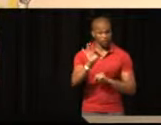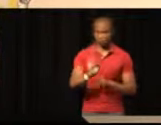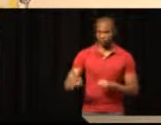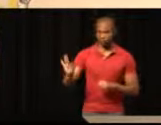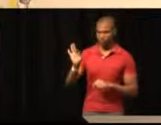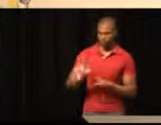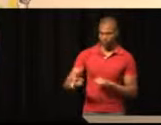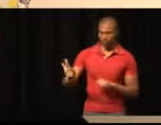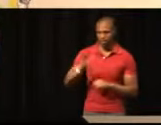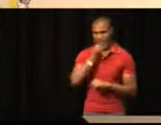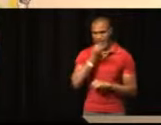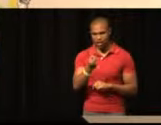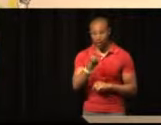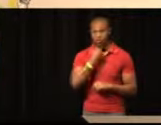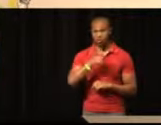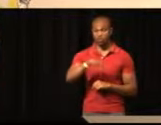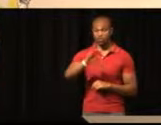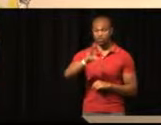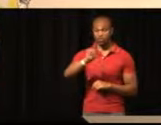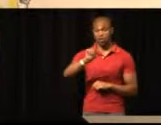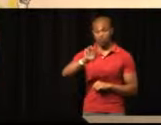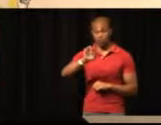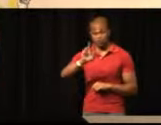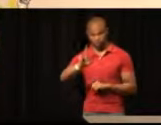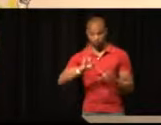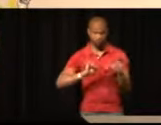formación universitaria, es la opinión de Roger.